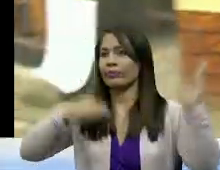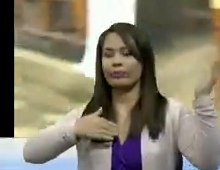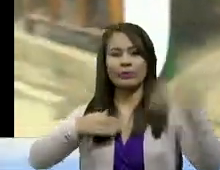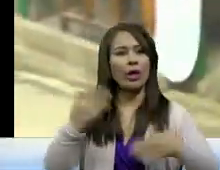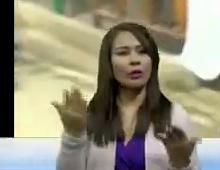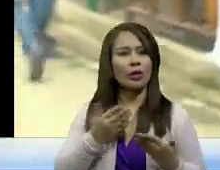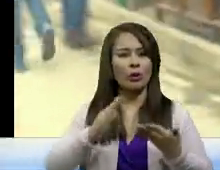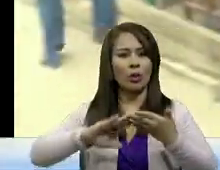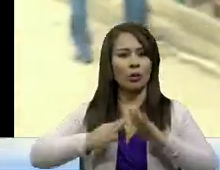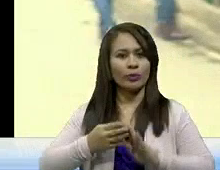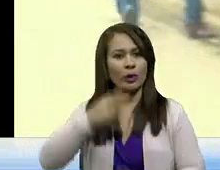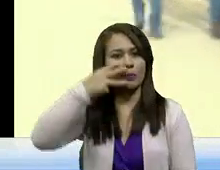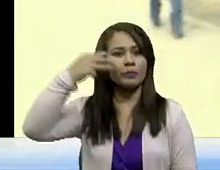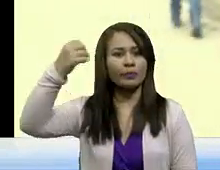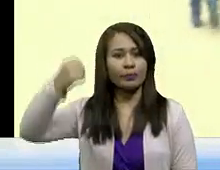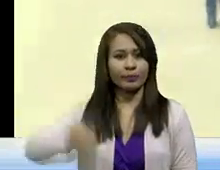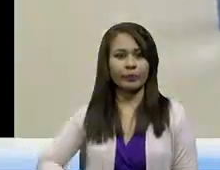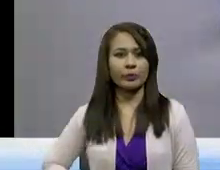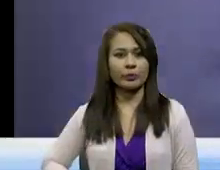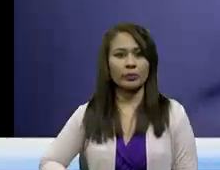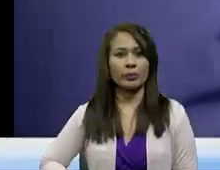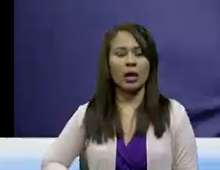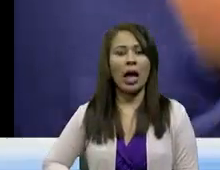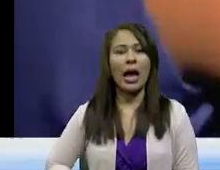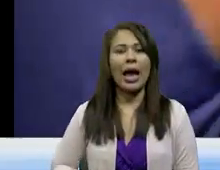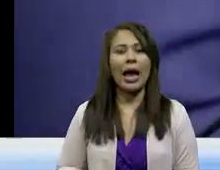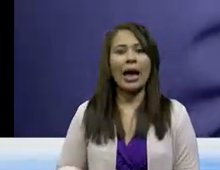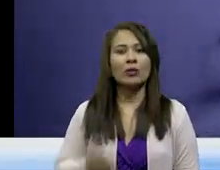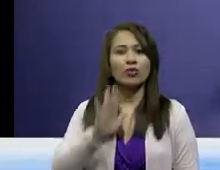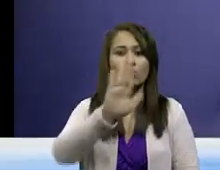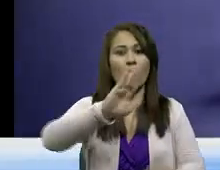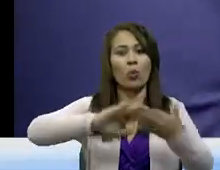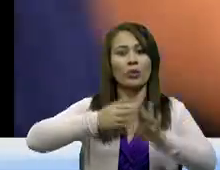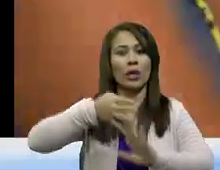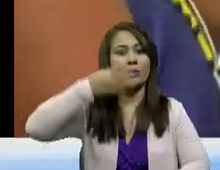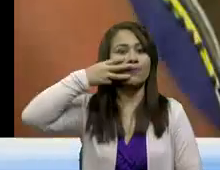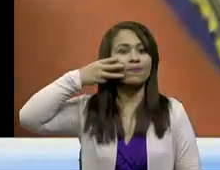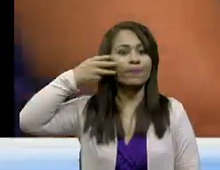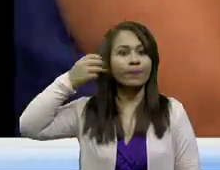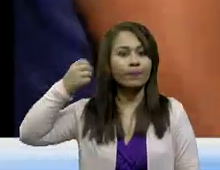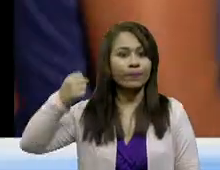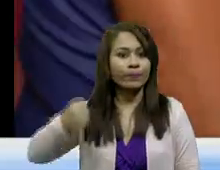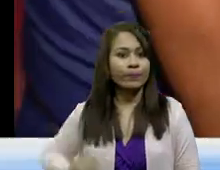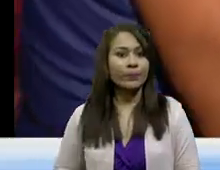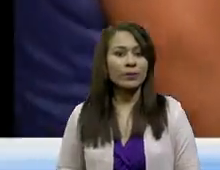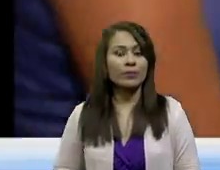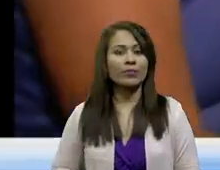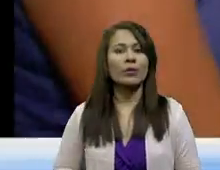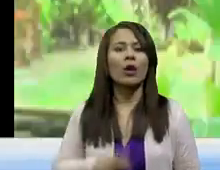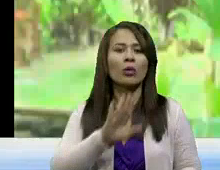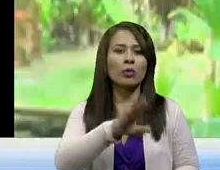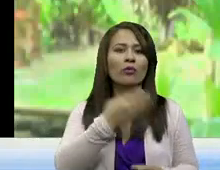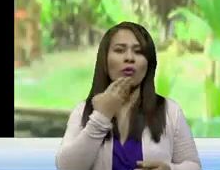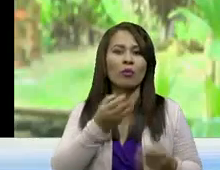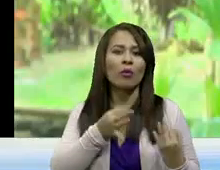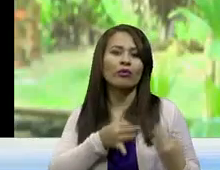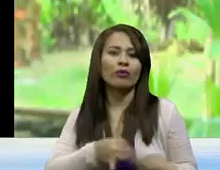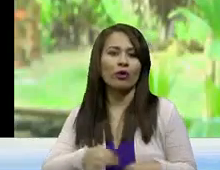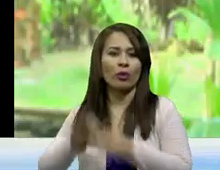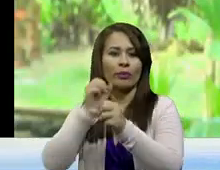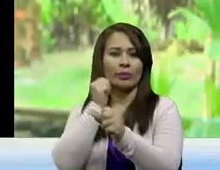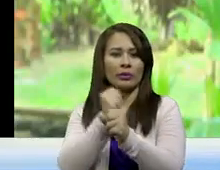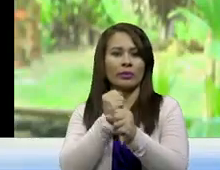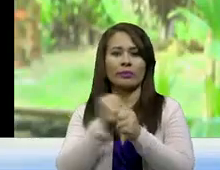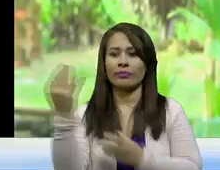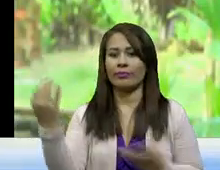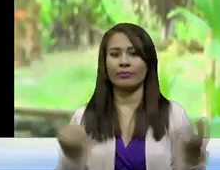de la comunidad Shuar. Entonces, prácticamente la comuna Shuar ha desarrollado fuente de trabajos, fuente de